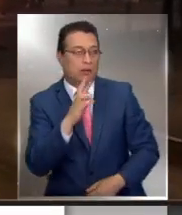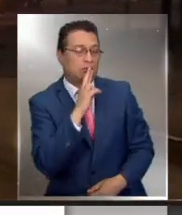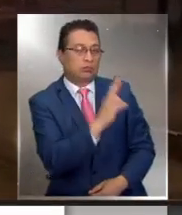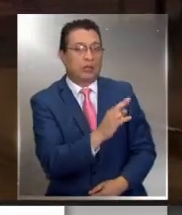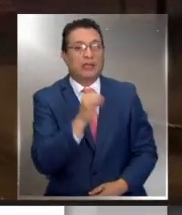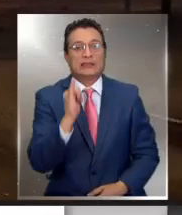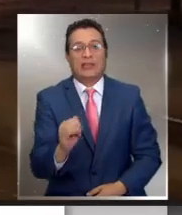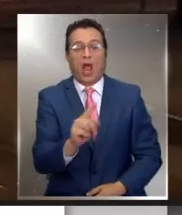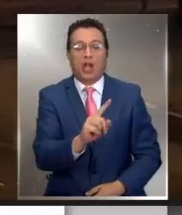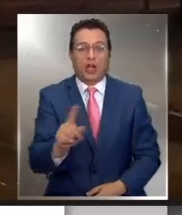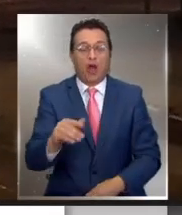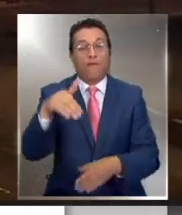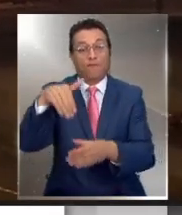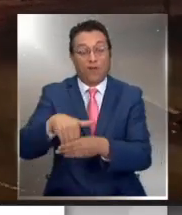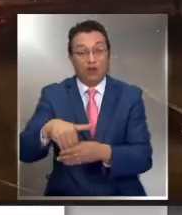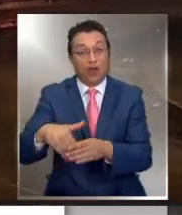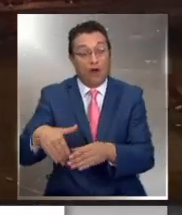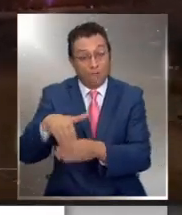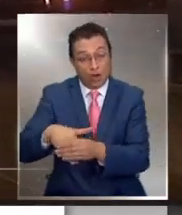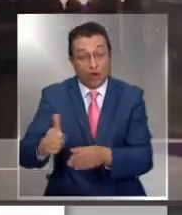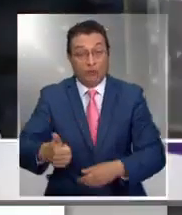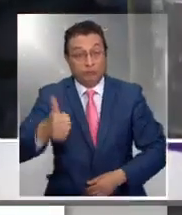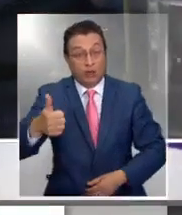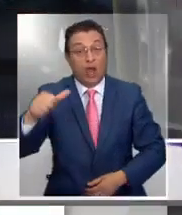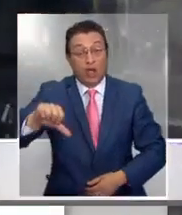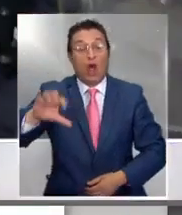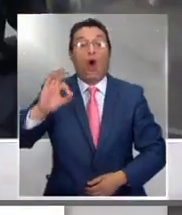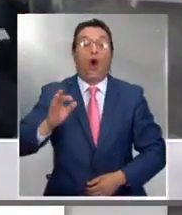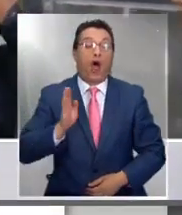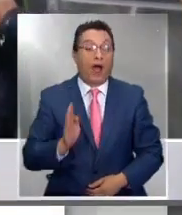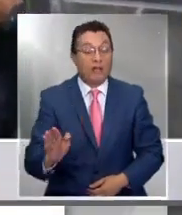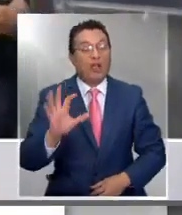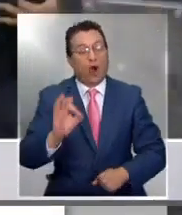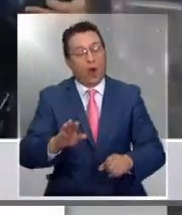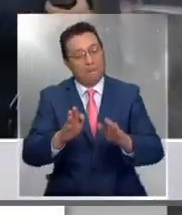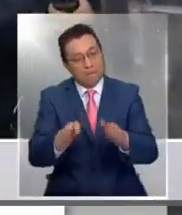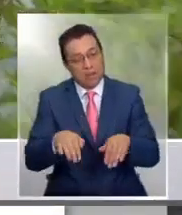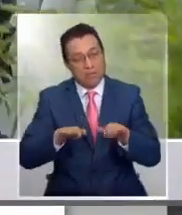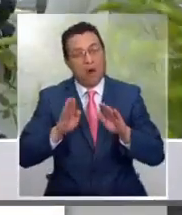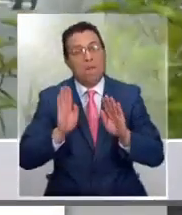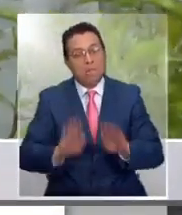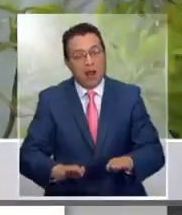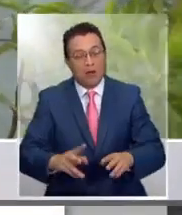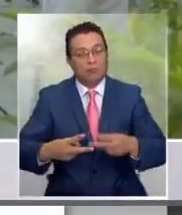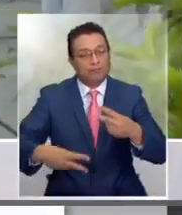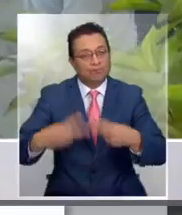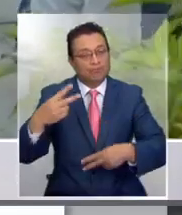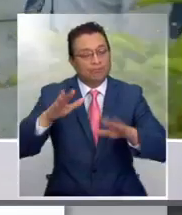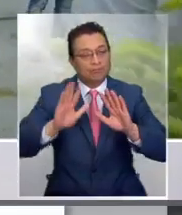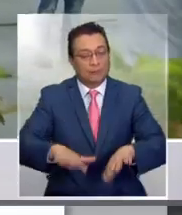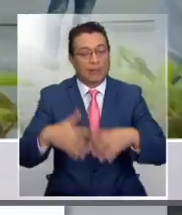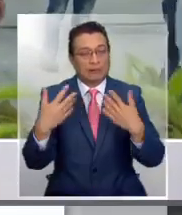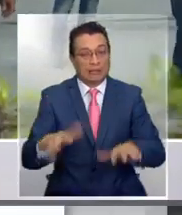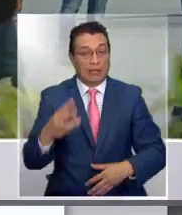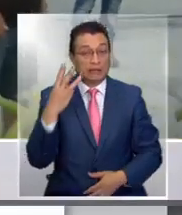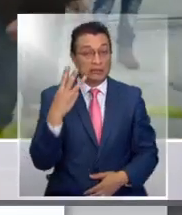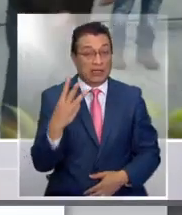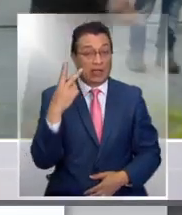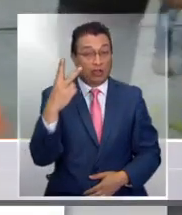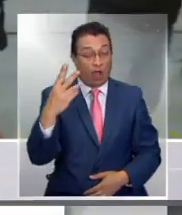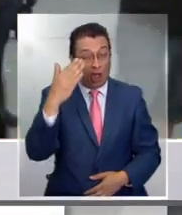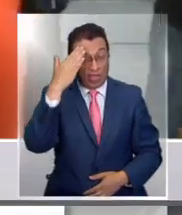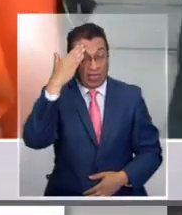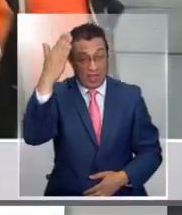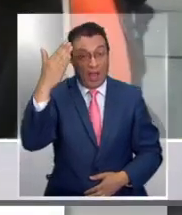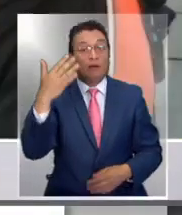preacuerdo y cuando voten favorablemente si avanzar en él o si persistir entonces en estas movilizaciones que ya llevan 32 días, como se